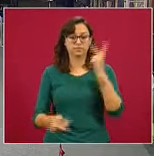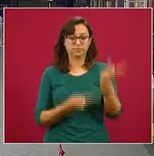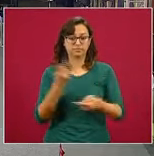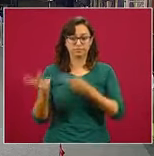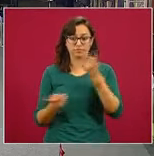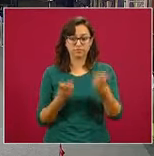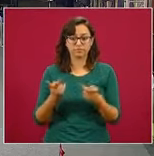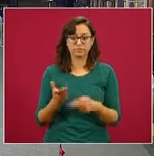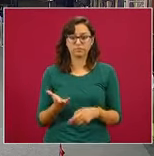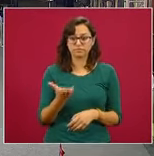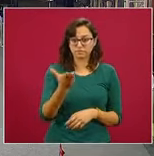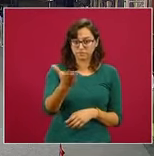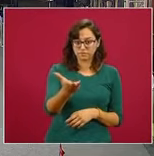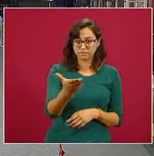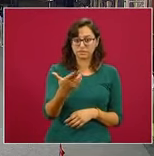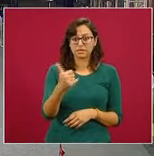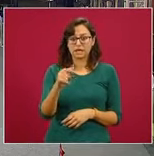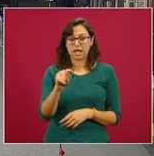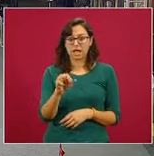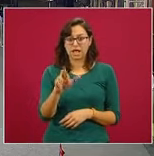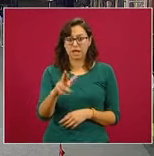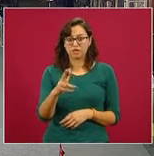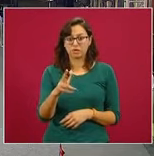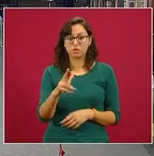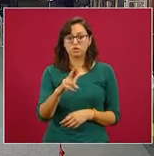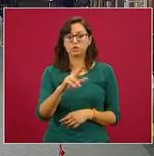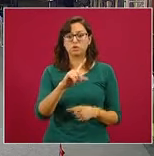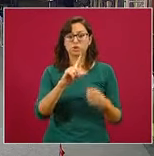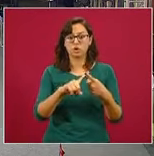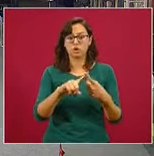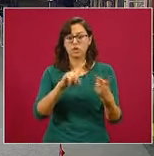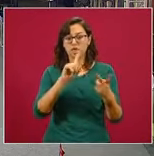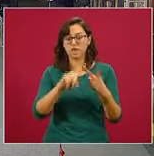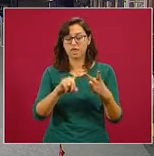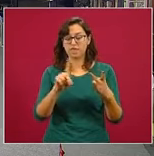preguntas. Empecemos aquí con Héctor García, Demián,